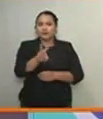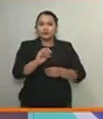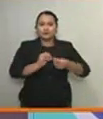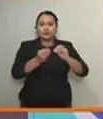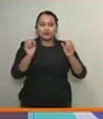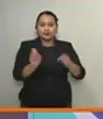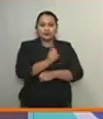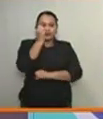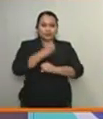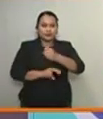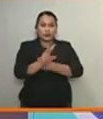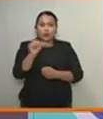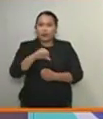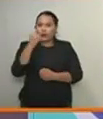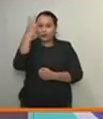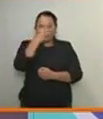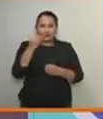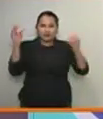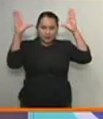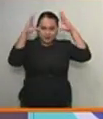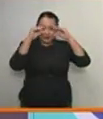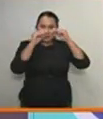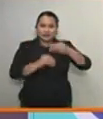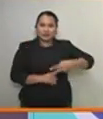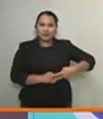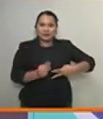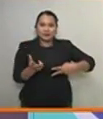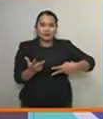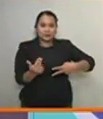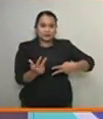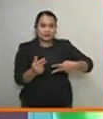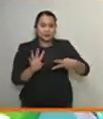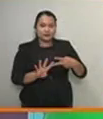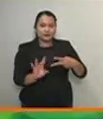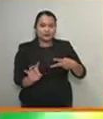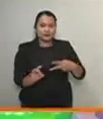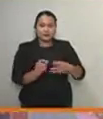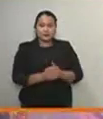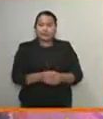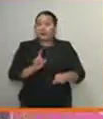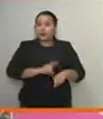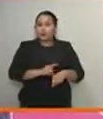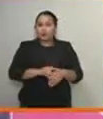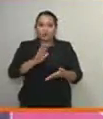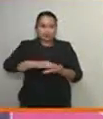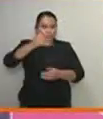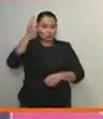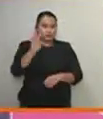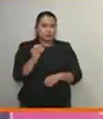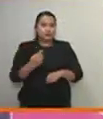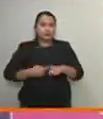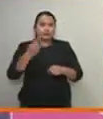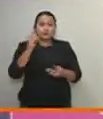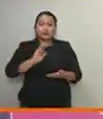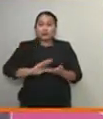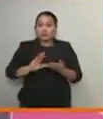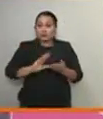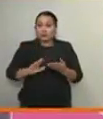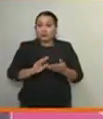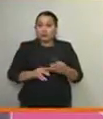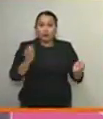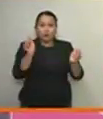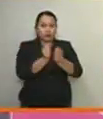premiados para esta linda noche son 13 y 48. Es momento de multiplicar hasta 60 veces tu inversión junto a la